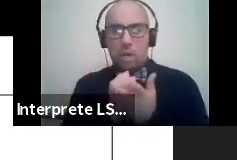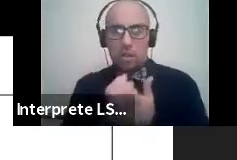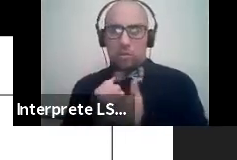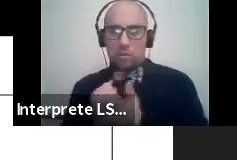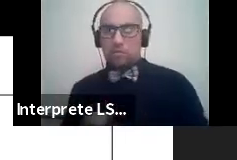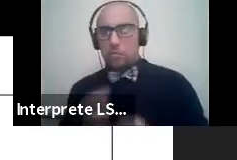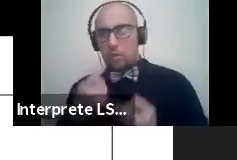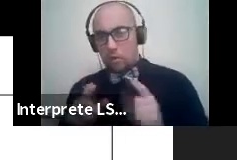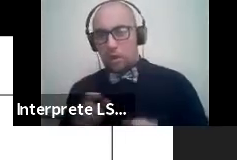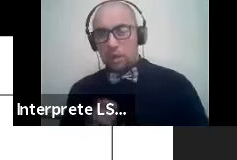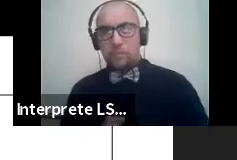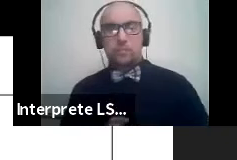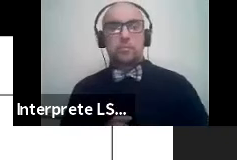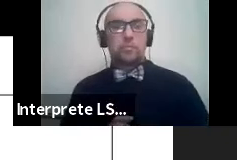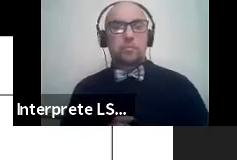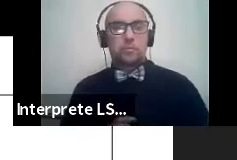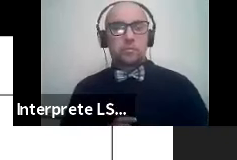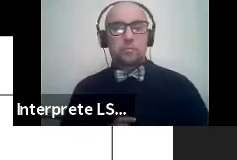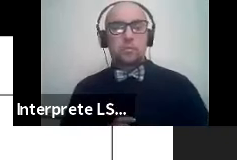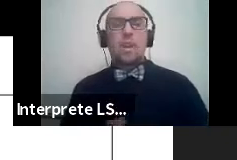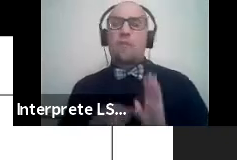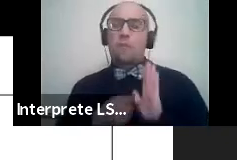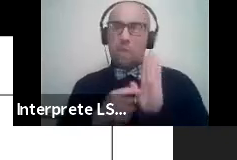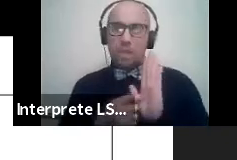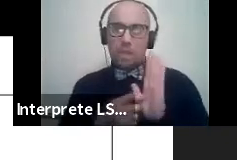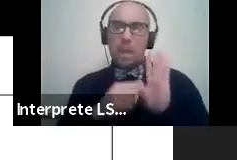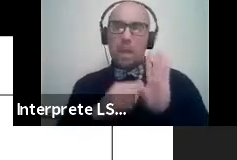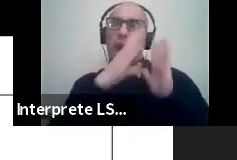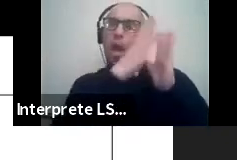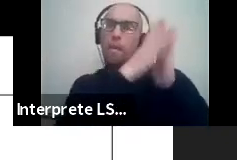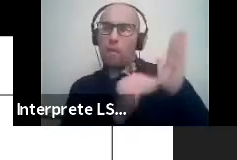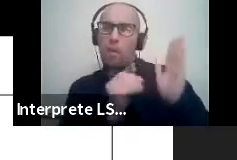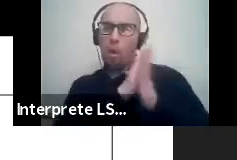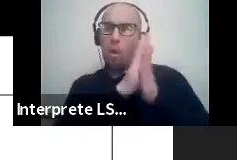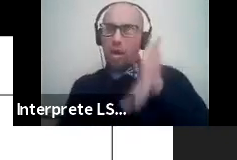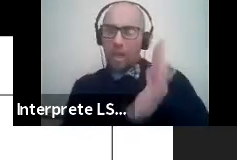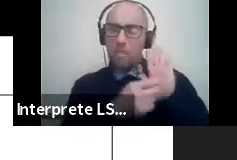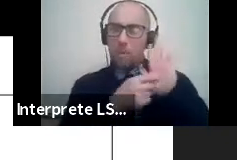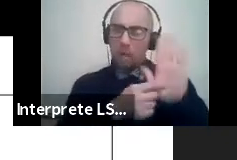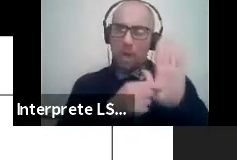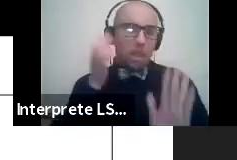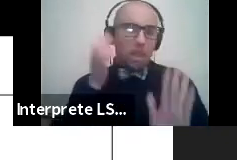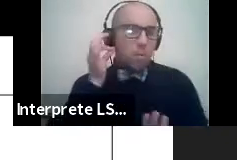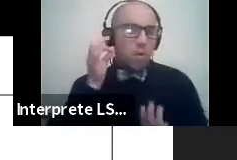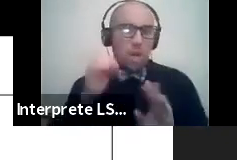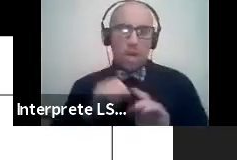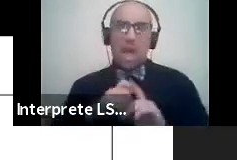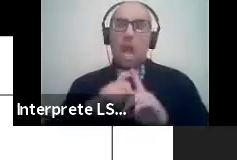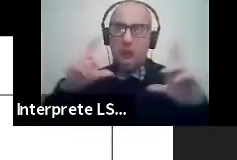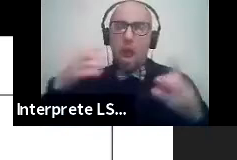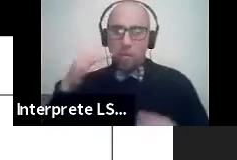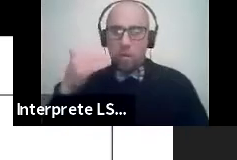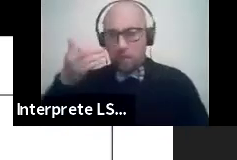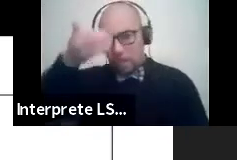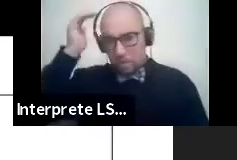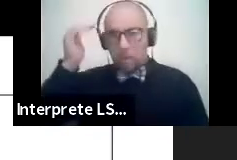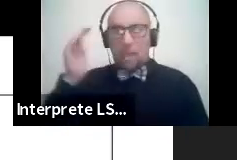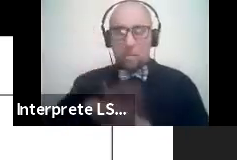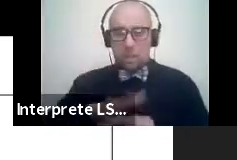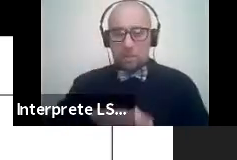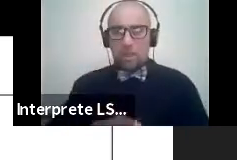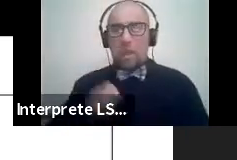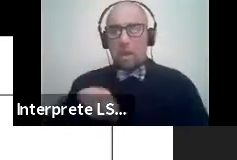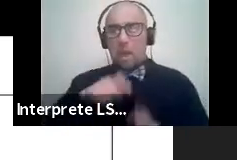cosa es dar a conocer modelos de mujeres exitosas, y eso efectivamente lo hace, ¿no es cierto, Rakim? La app que estamos presentando hoy